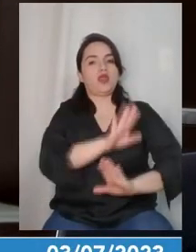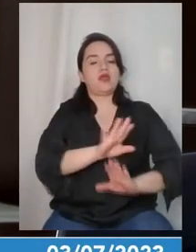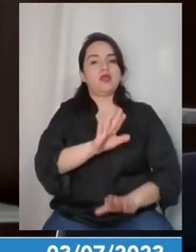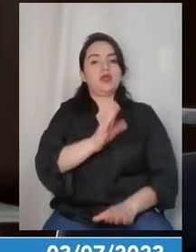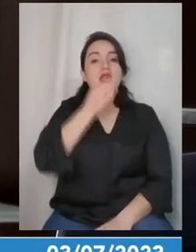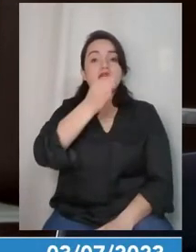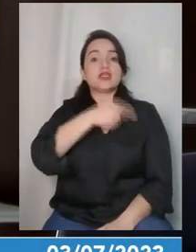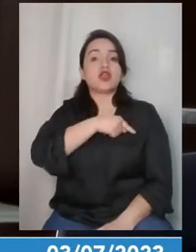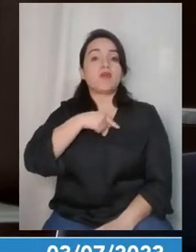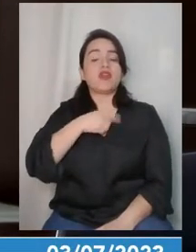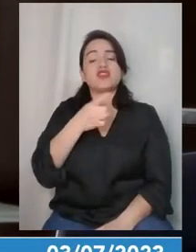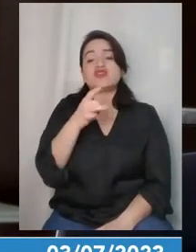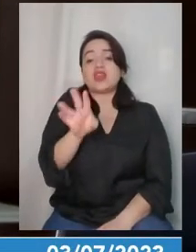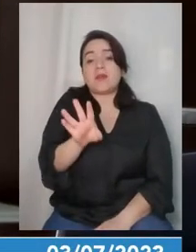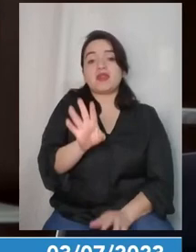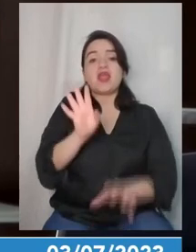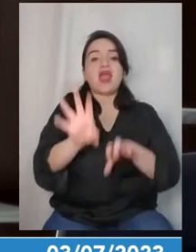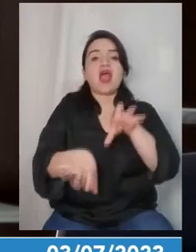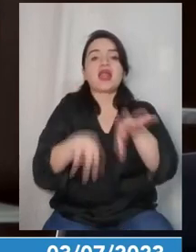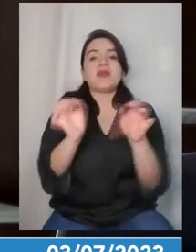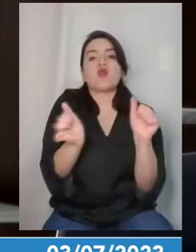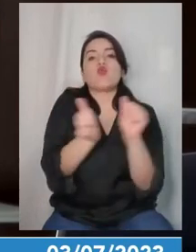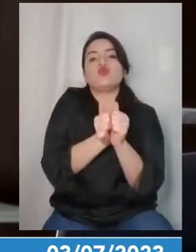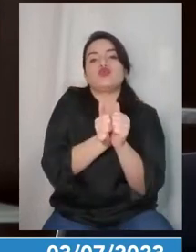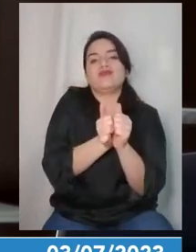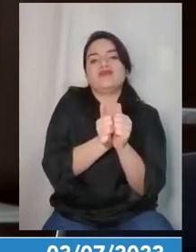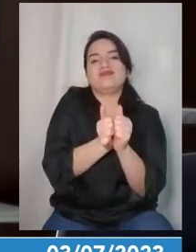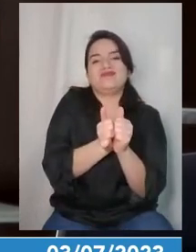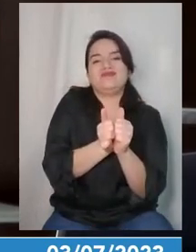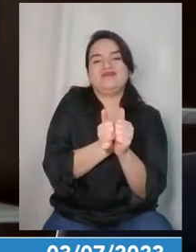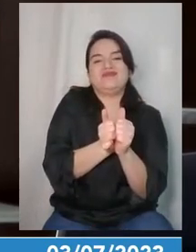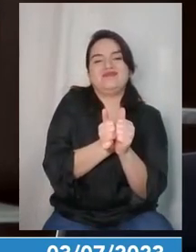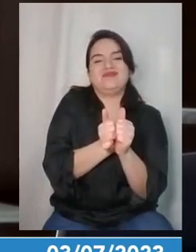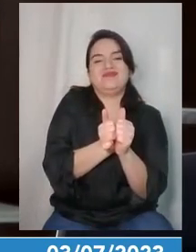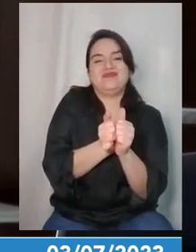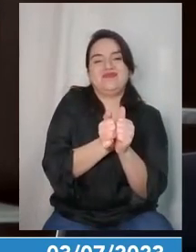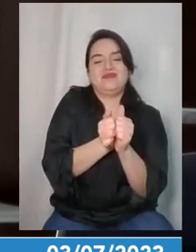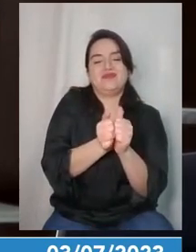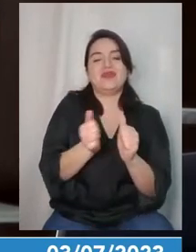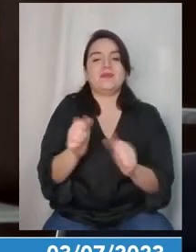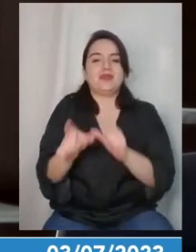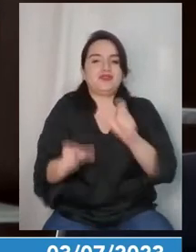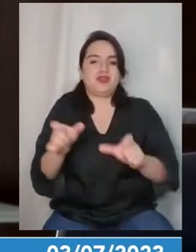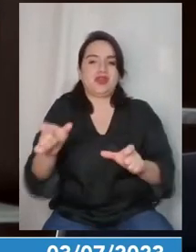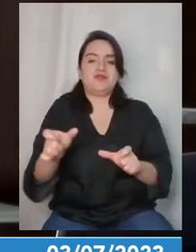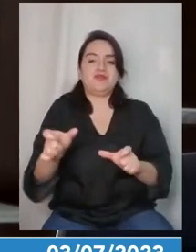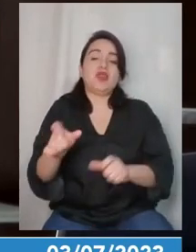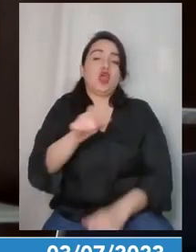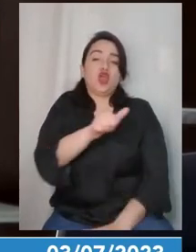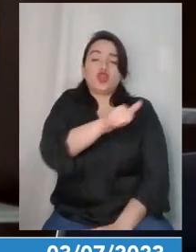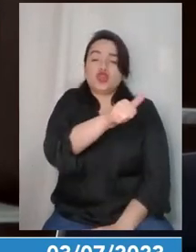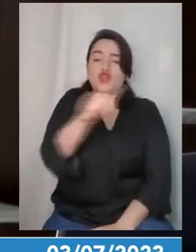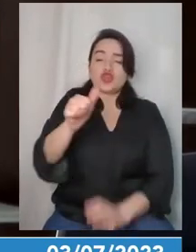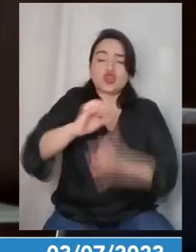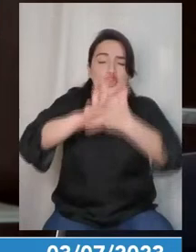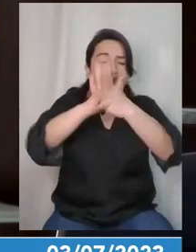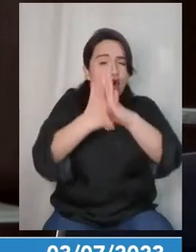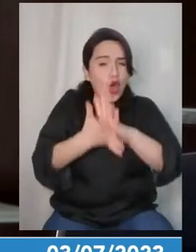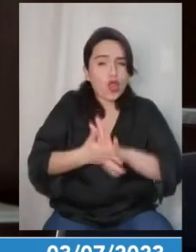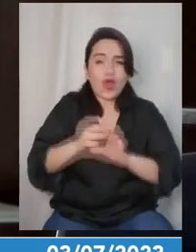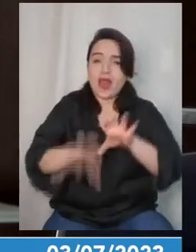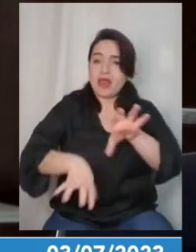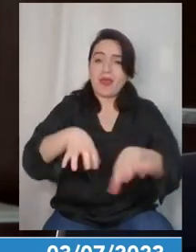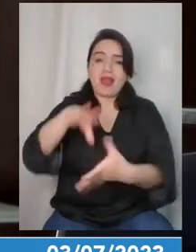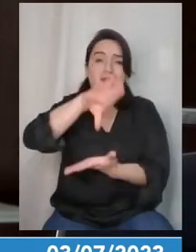a animales de compañía. Por lo tanto, no abarca a la totalidad de los animales de nuestro país. No menciona,